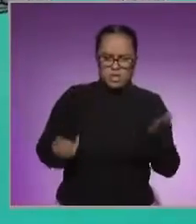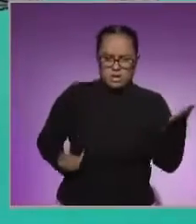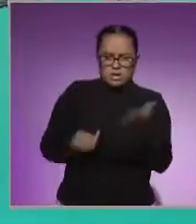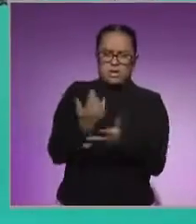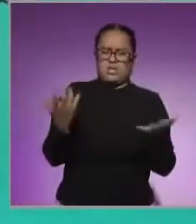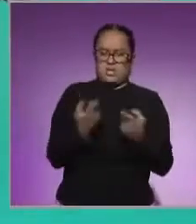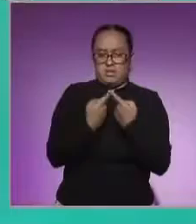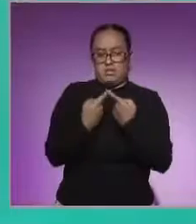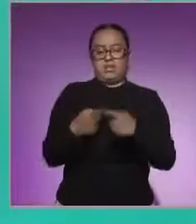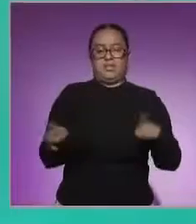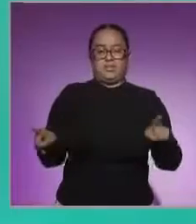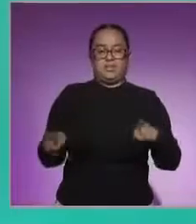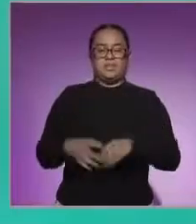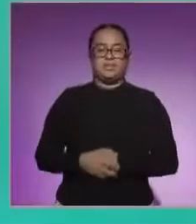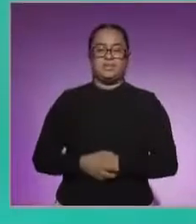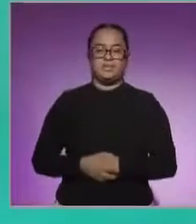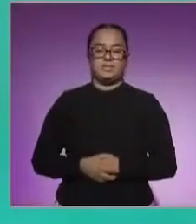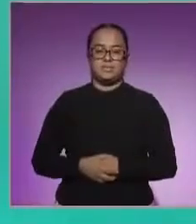sartre